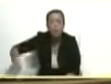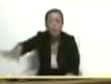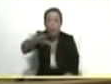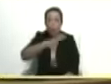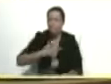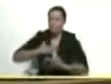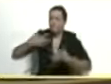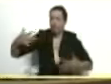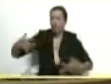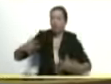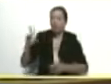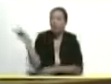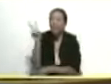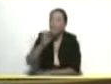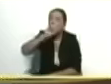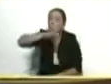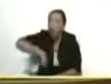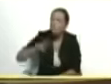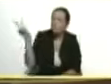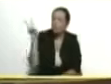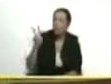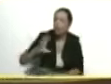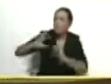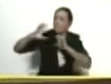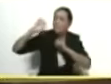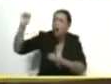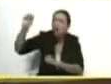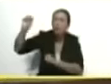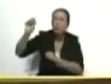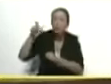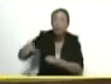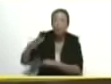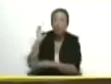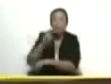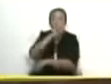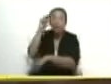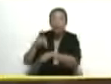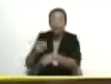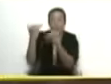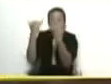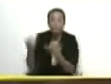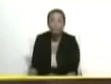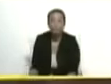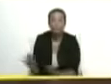un espíritu venezolanista, nacionalista y patriota como es la Asamblea Nacional,